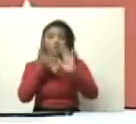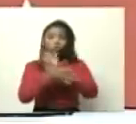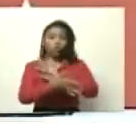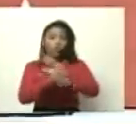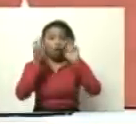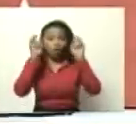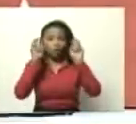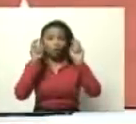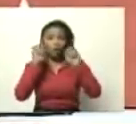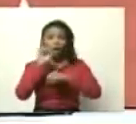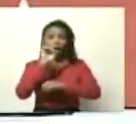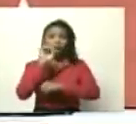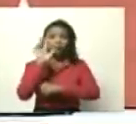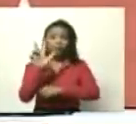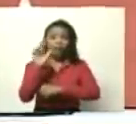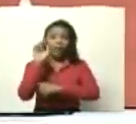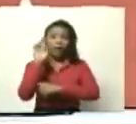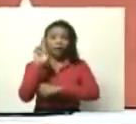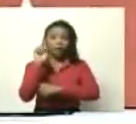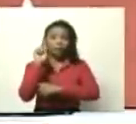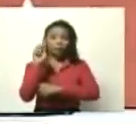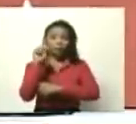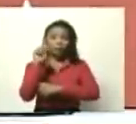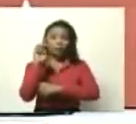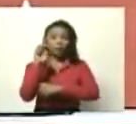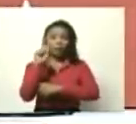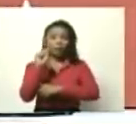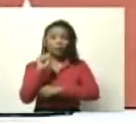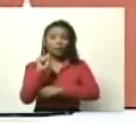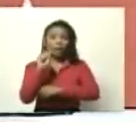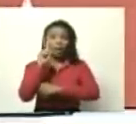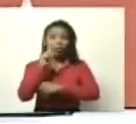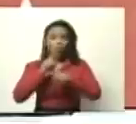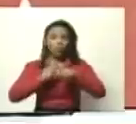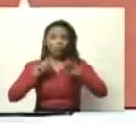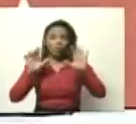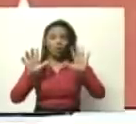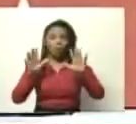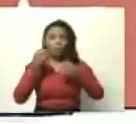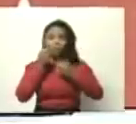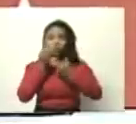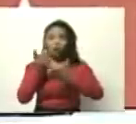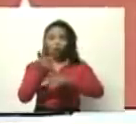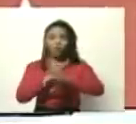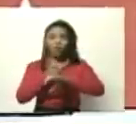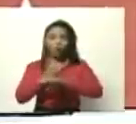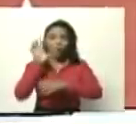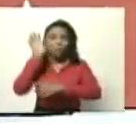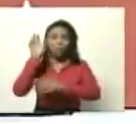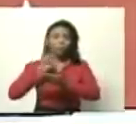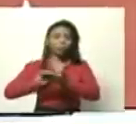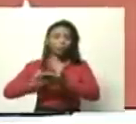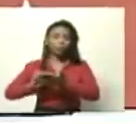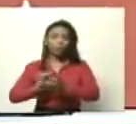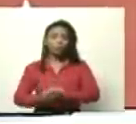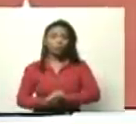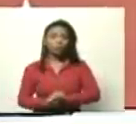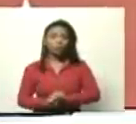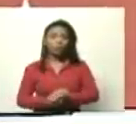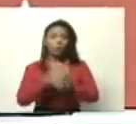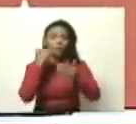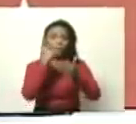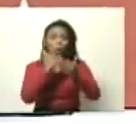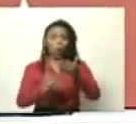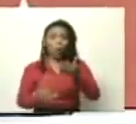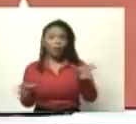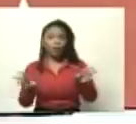de, por ejemplo, las 3R.next, el 1x10 para el buen gobierno, el mapa de soluciones, la agenda